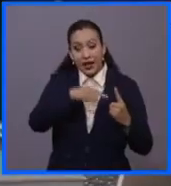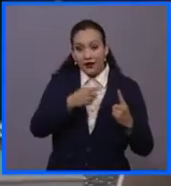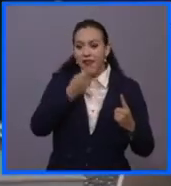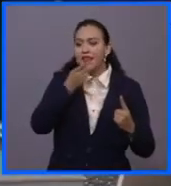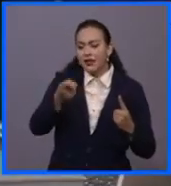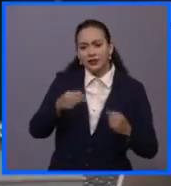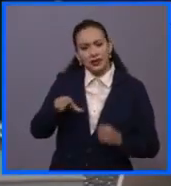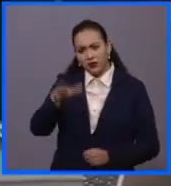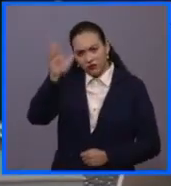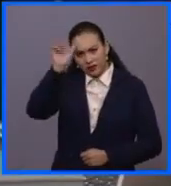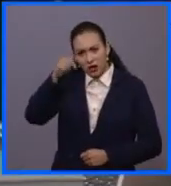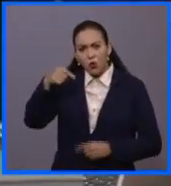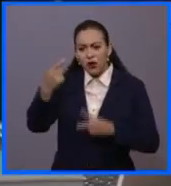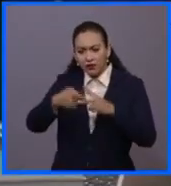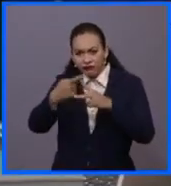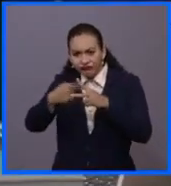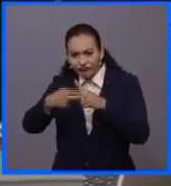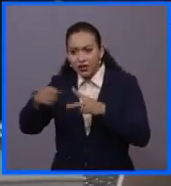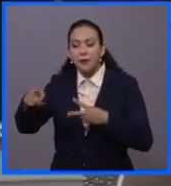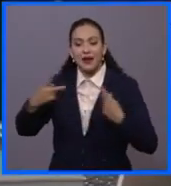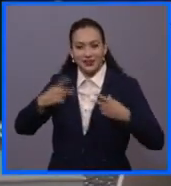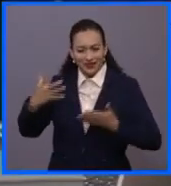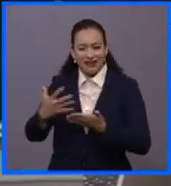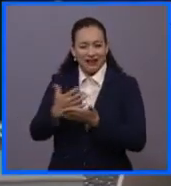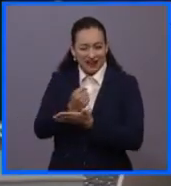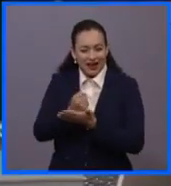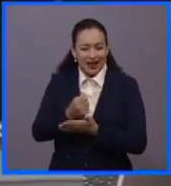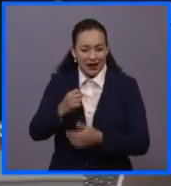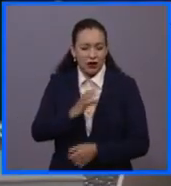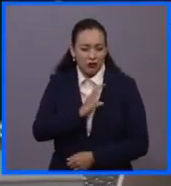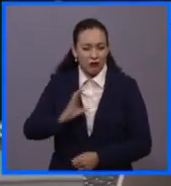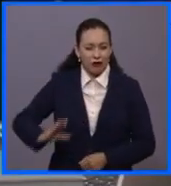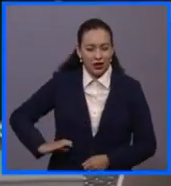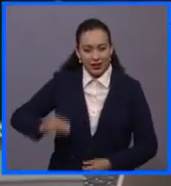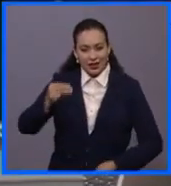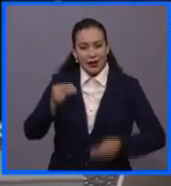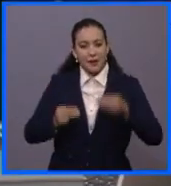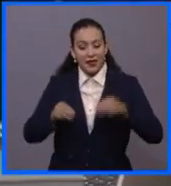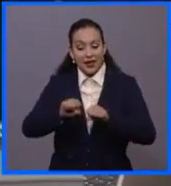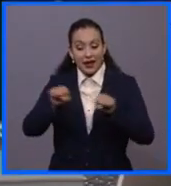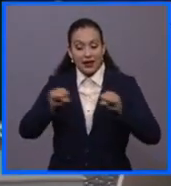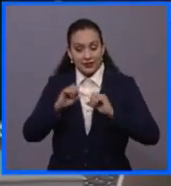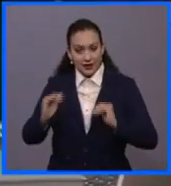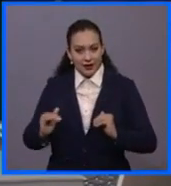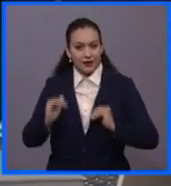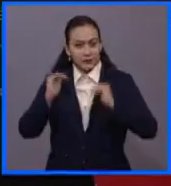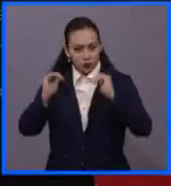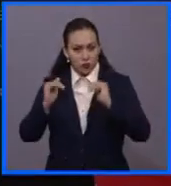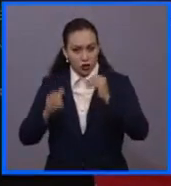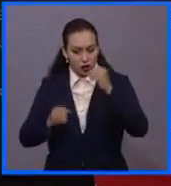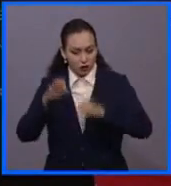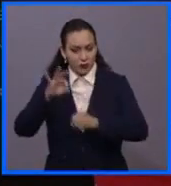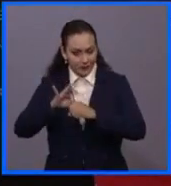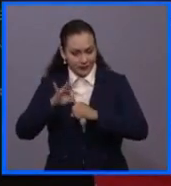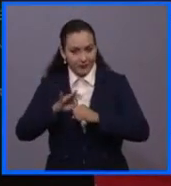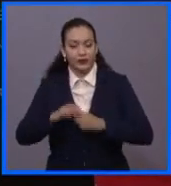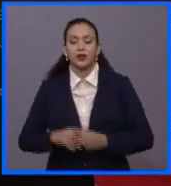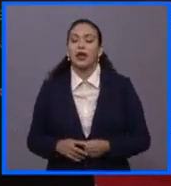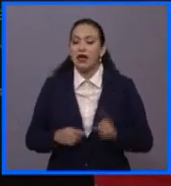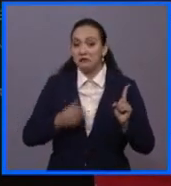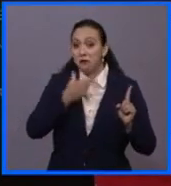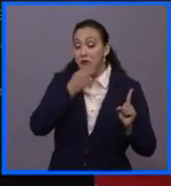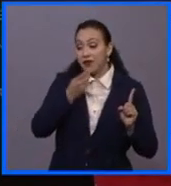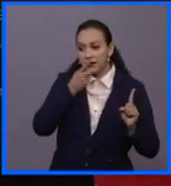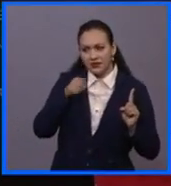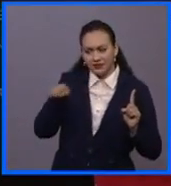actas de cómputo distrital de entidad federativa en la elección de magistradas y magistrados de la Sala Superior del Tribunal Electoral del Poder Judicial